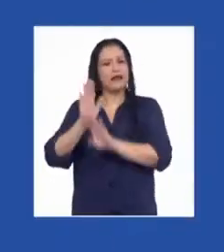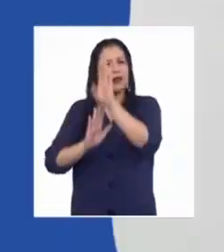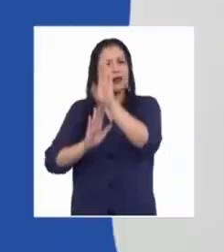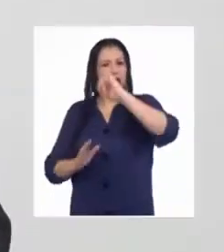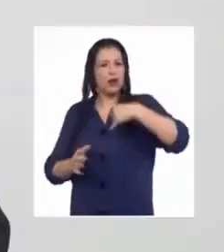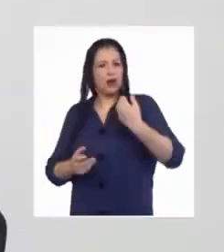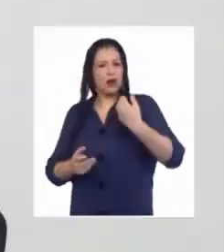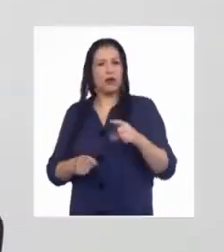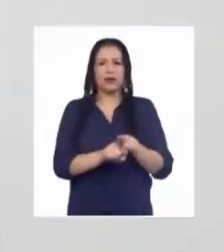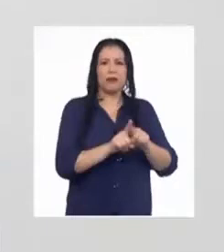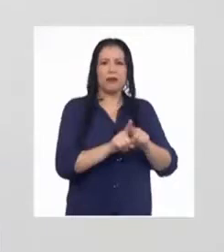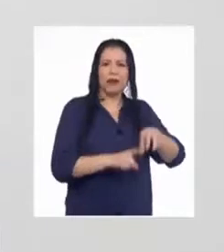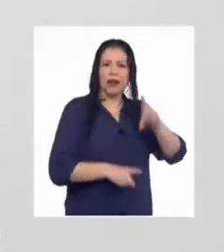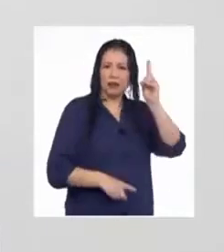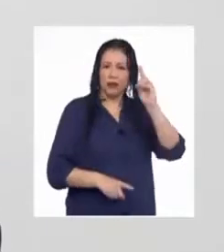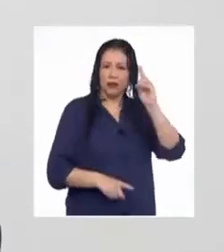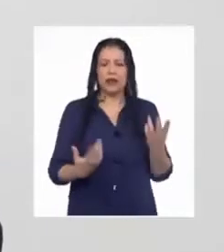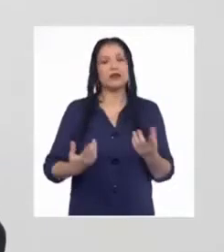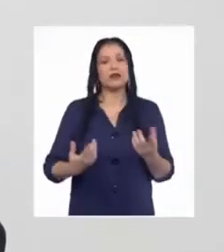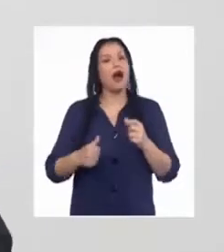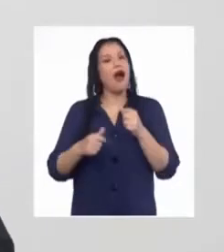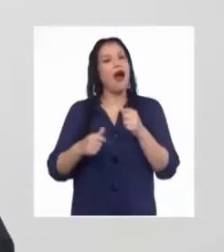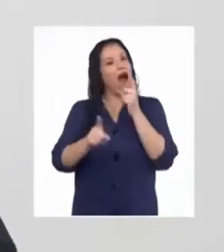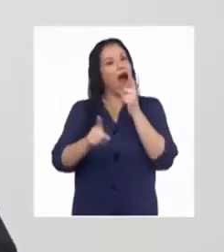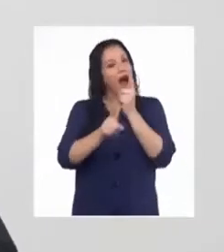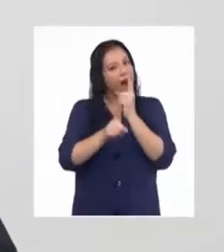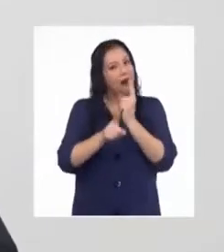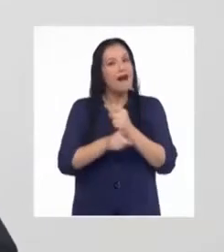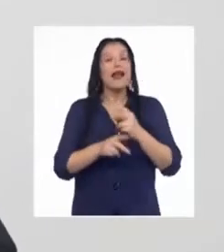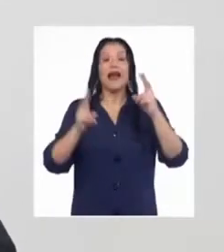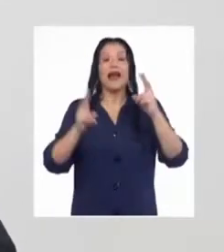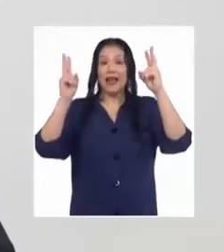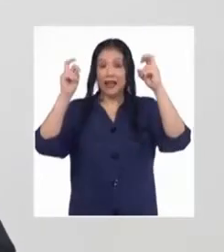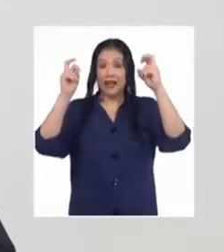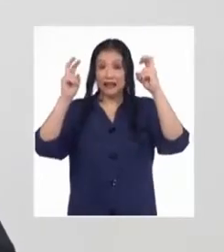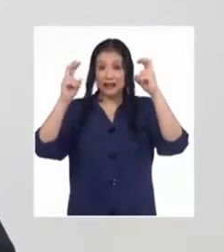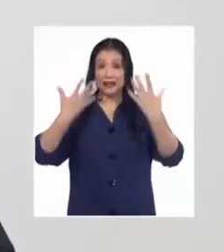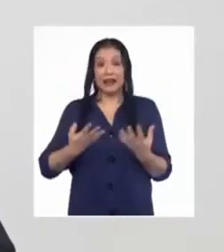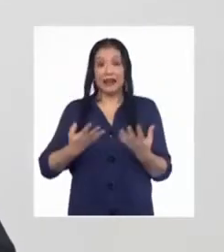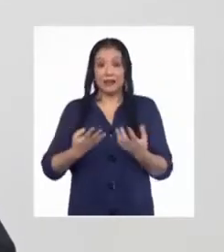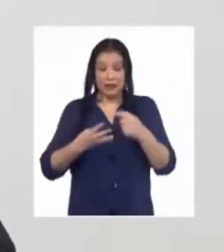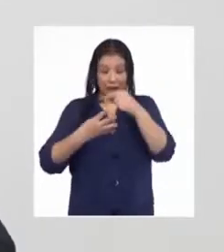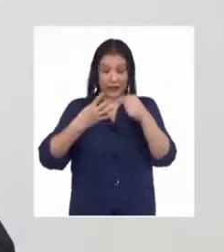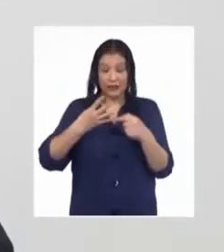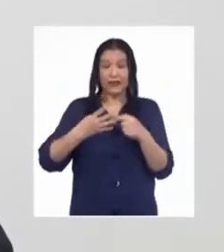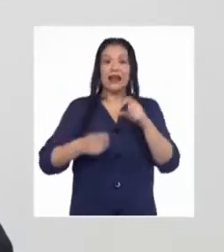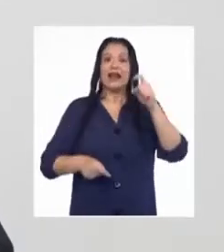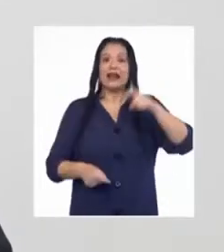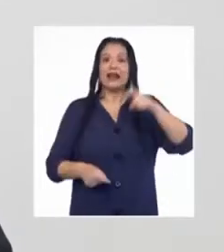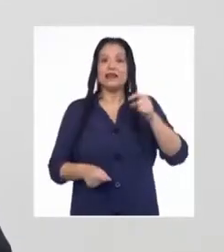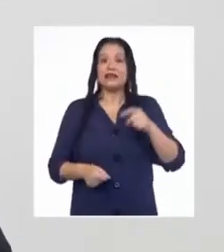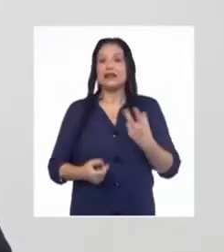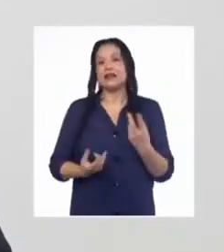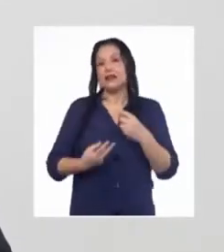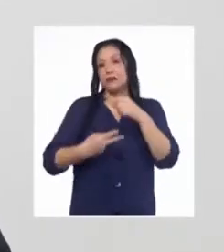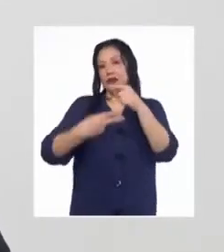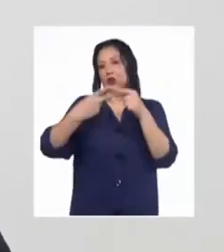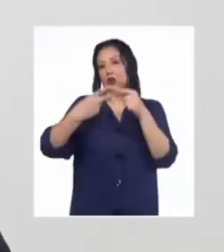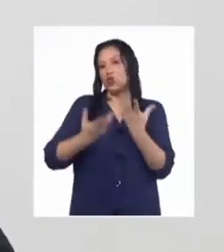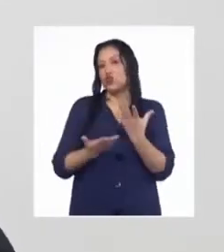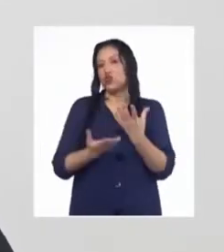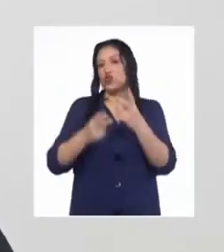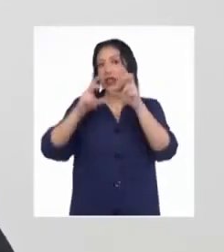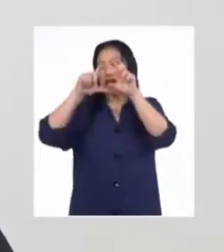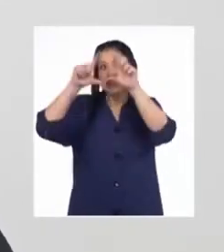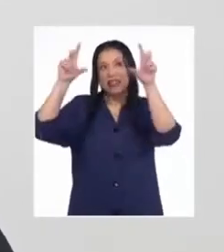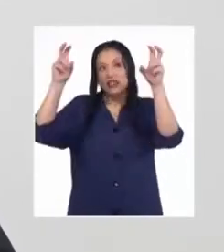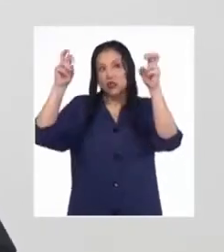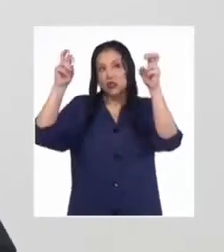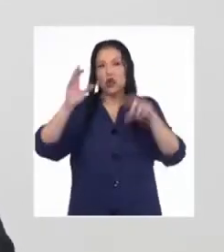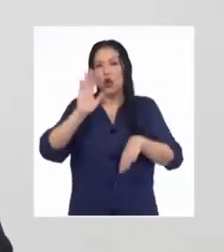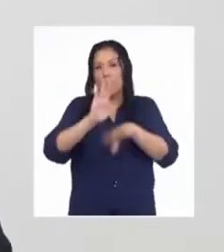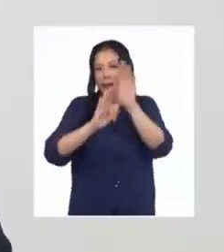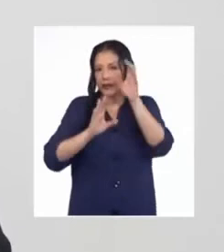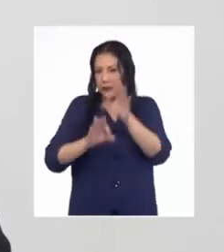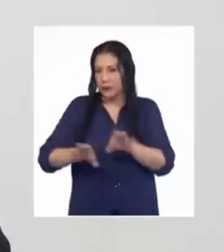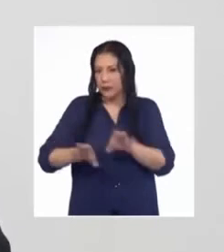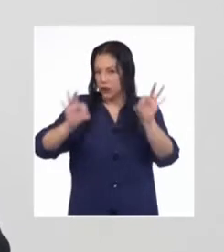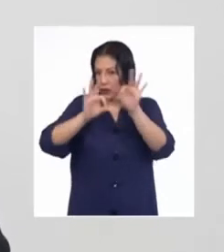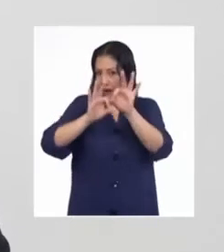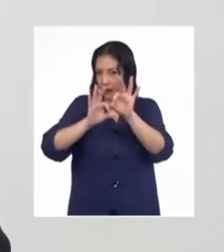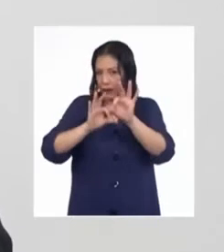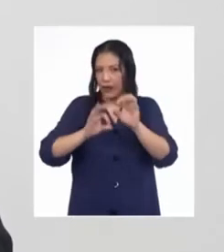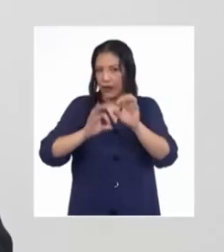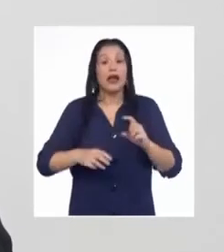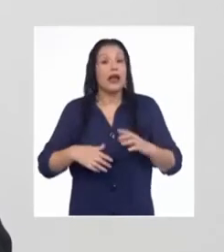democracia. Exactamente. El tema debe considerar los aspectos más resaltantes del título y nos